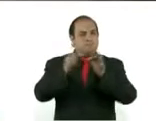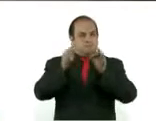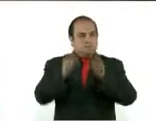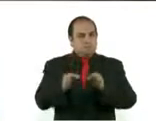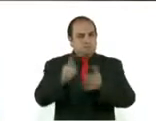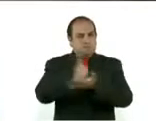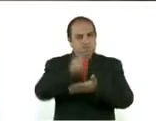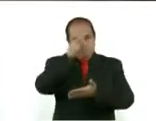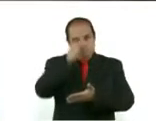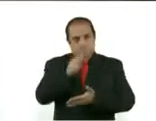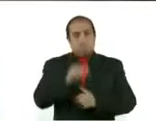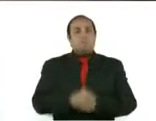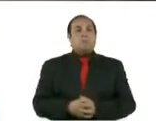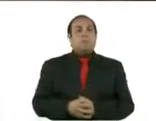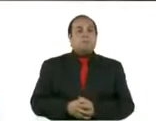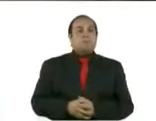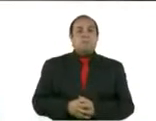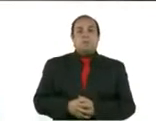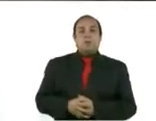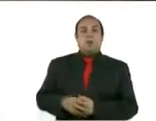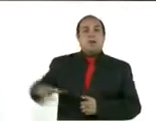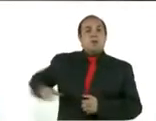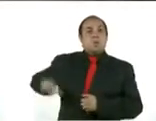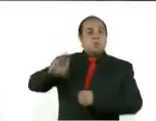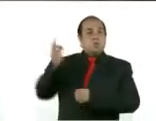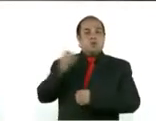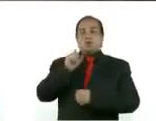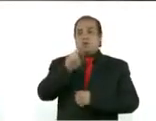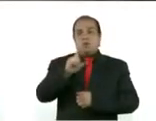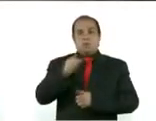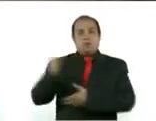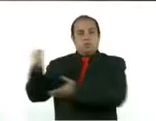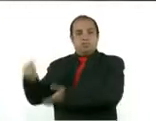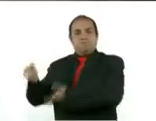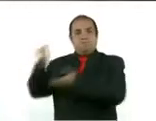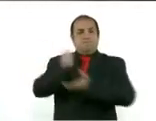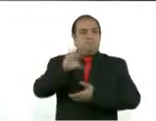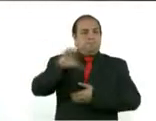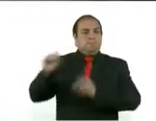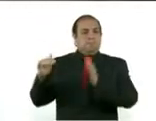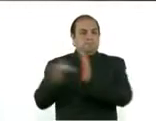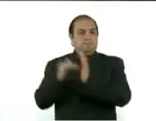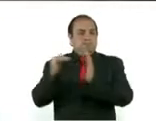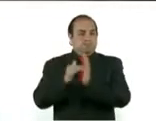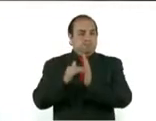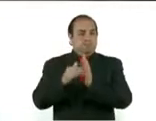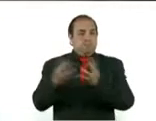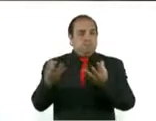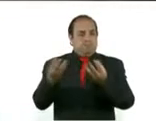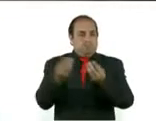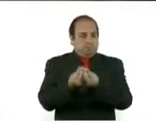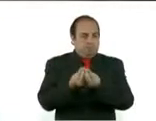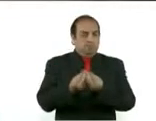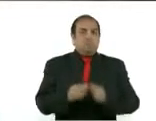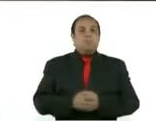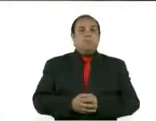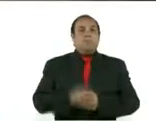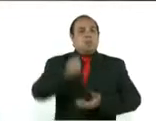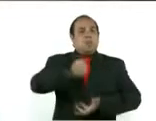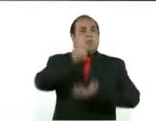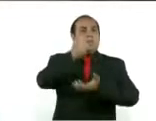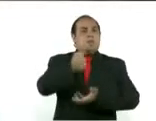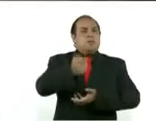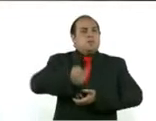que firmaron ya aportaron sus recursos. En el caso de la Ciudad de México, la jefa de gobierno ya aportó los 500